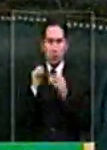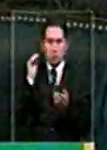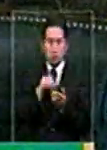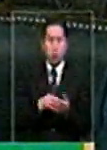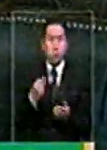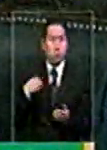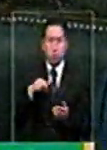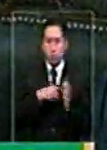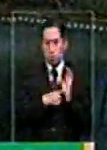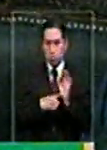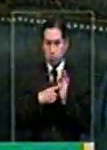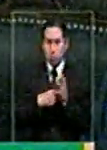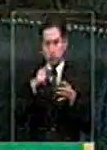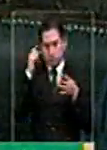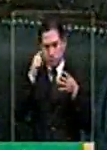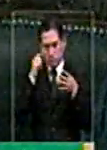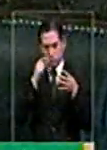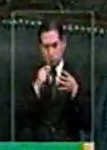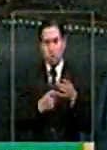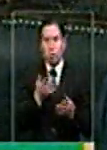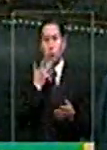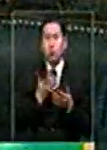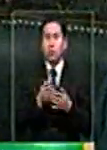demostrar punto por punto y con prueba.